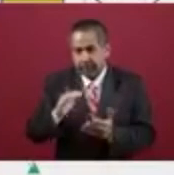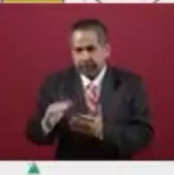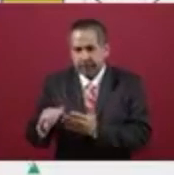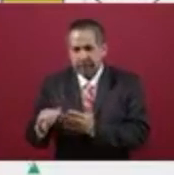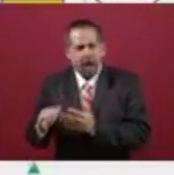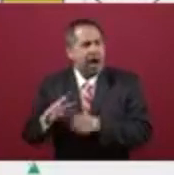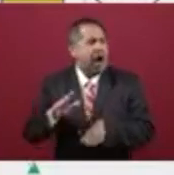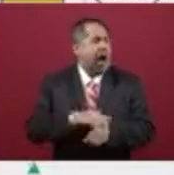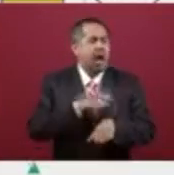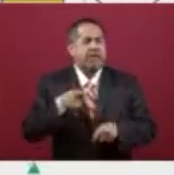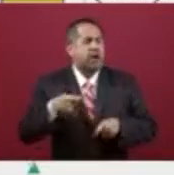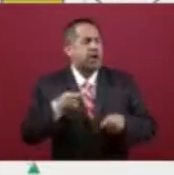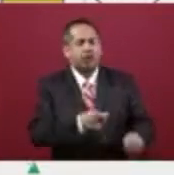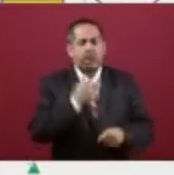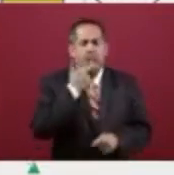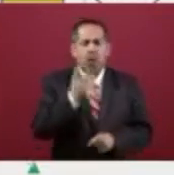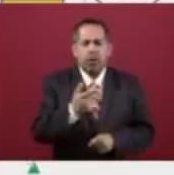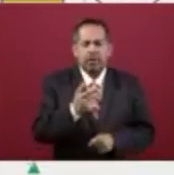a la calificación.